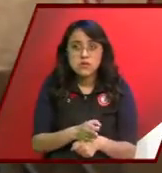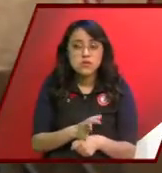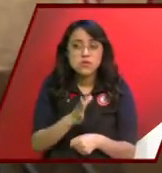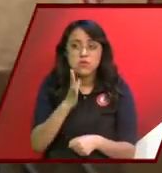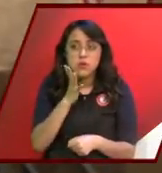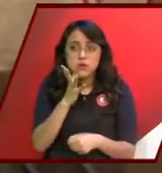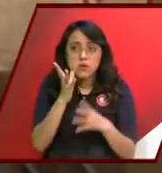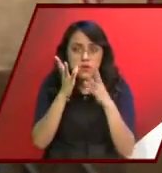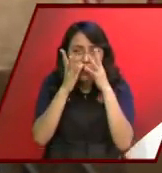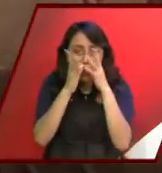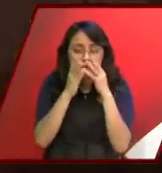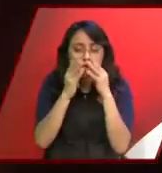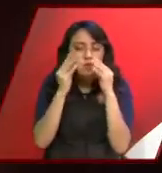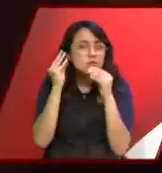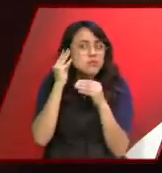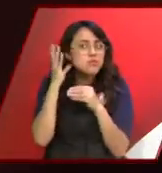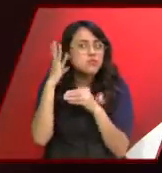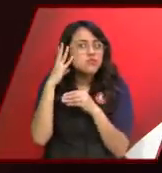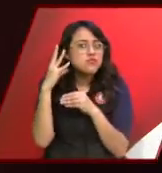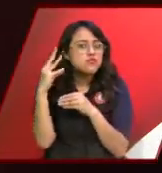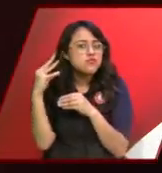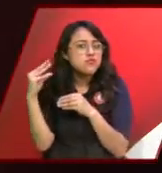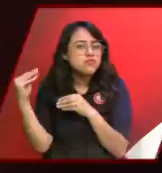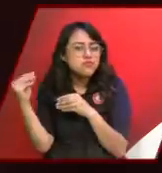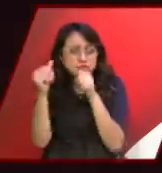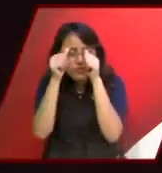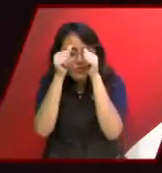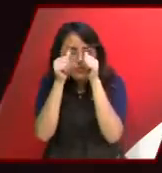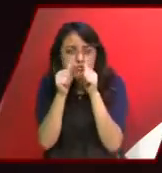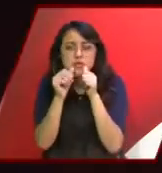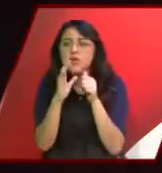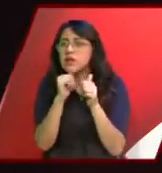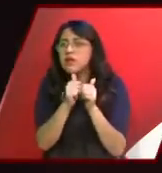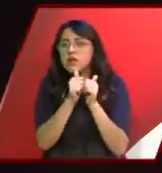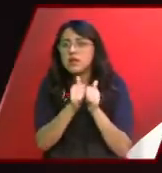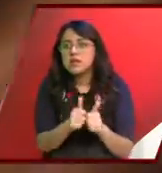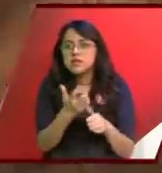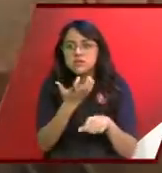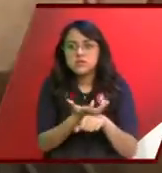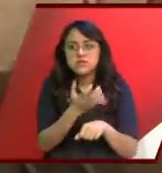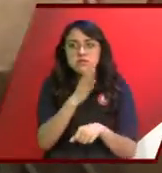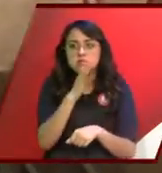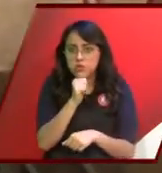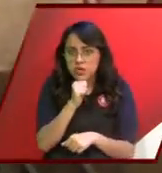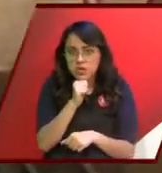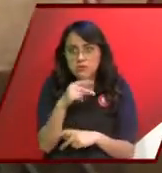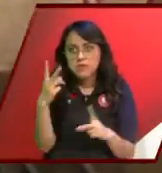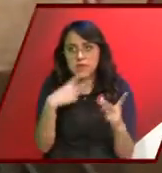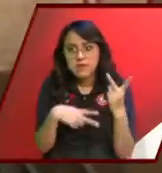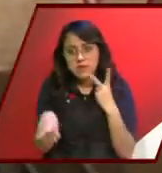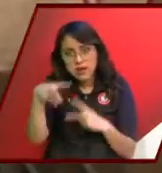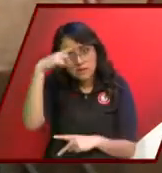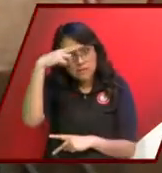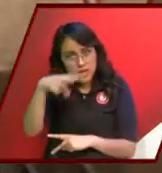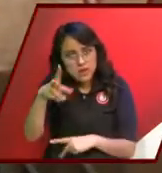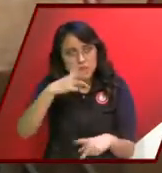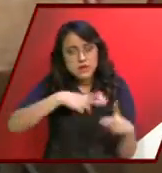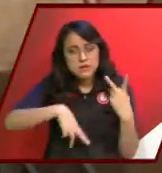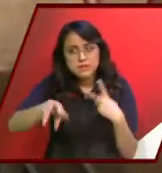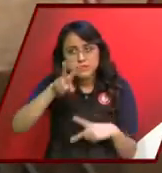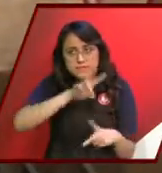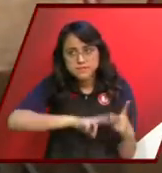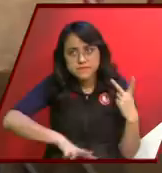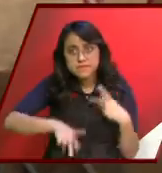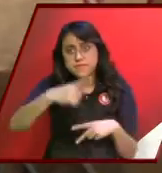absoluto silencio y oscuridad. Debido a la situación de migrante, no se pudo quedar en Estados Unidos. Él se vino acá a México